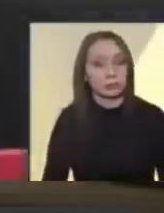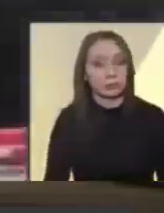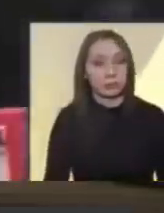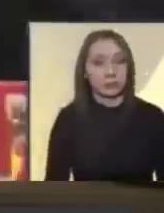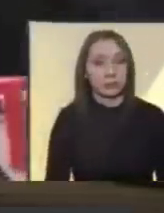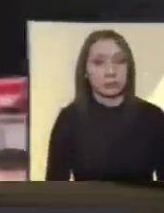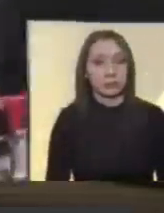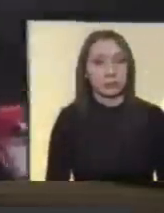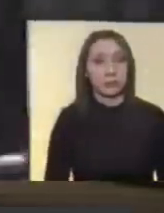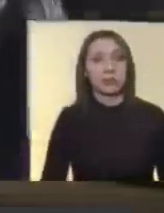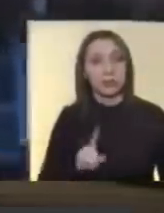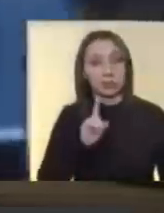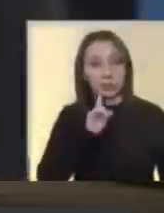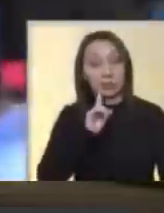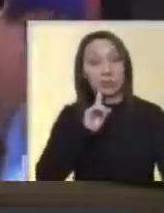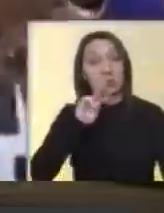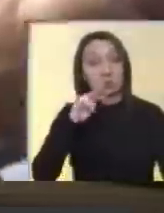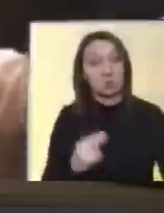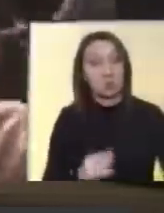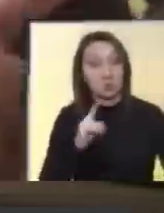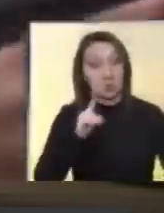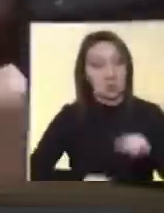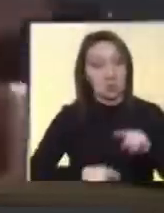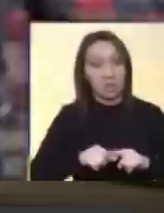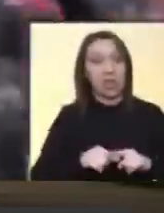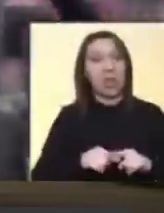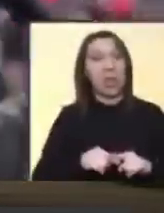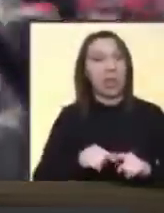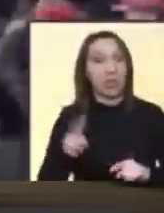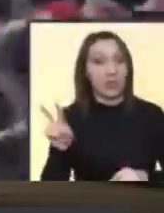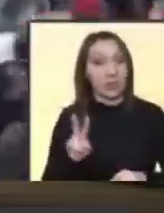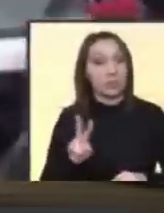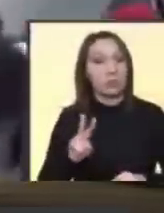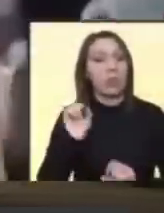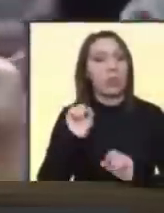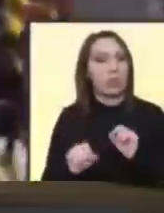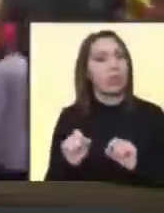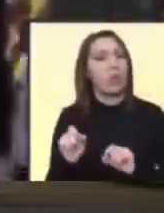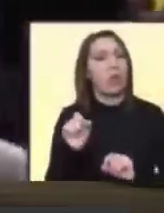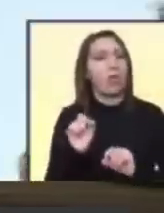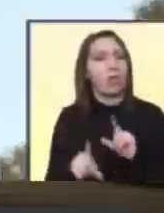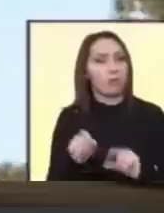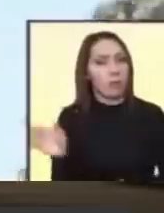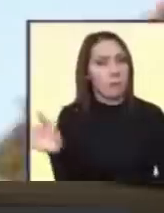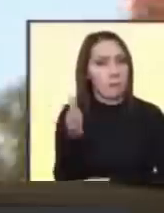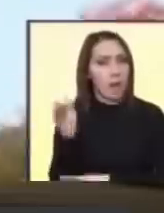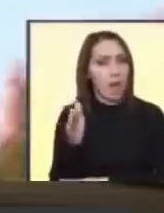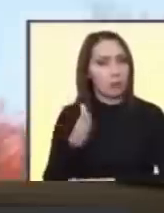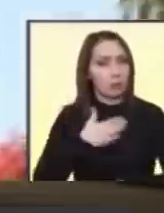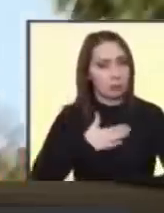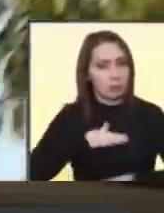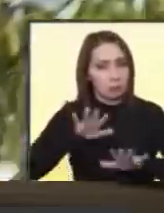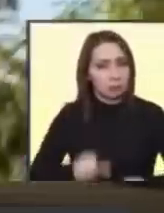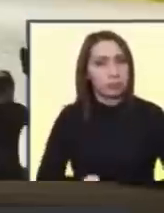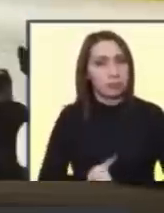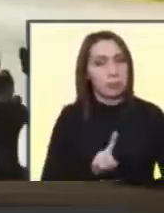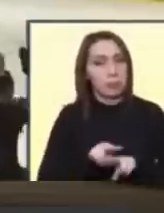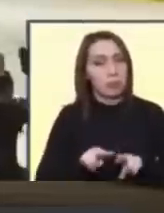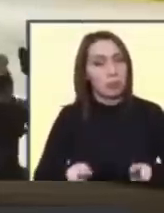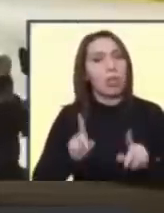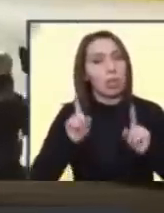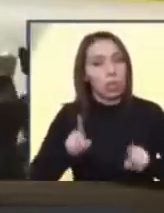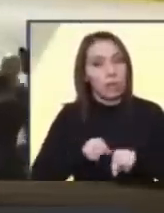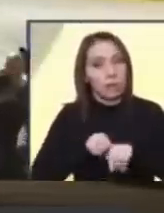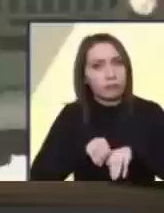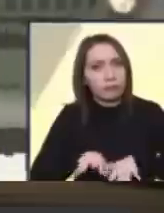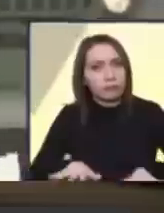millones de dólares como recompensa el pasado 26 de marzo por el arresto y captura de Maduro y 10 millones de dólares más por agentes chavistas